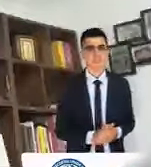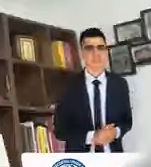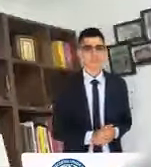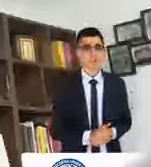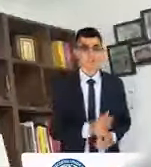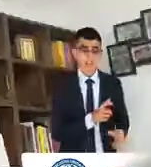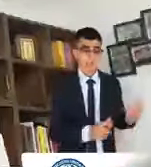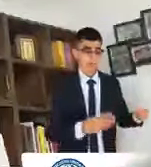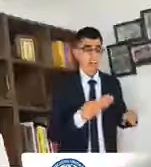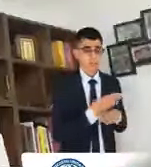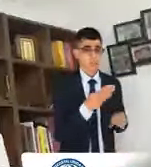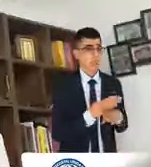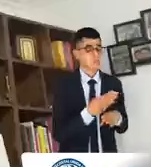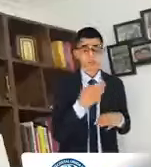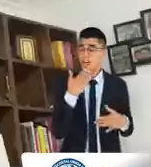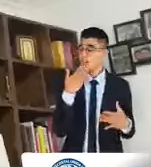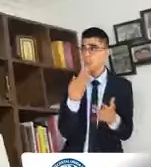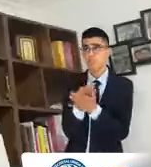Dios.